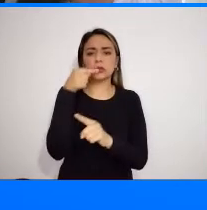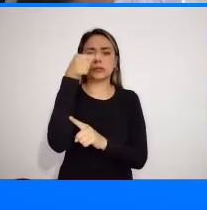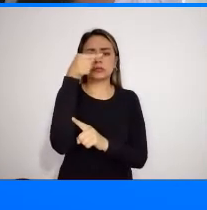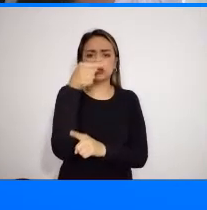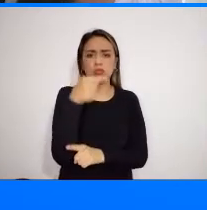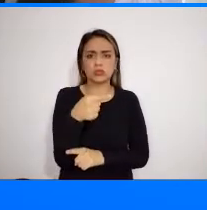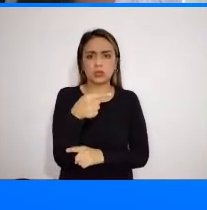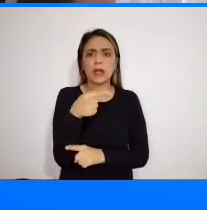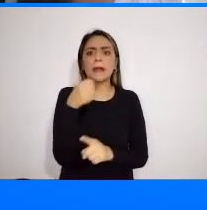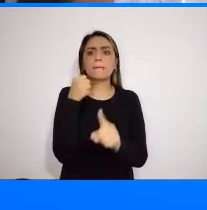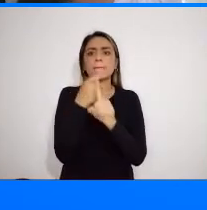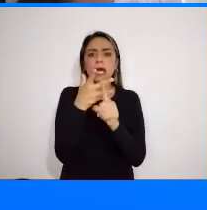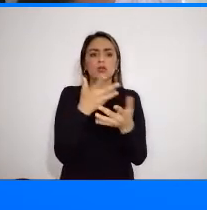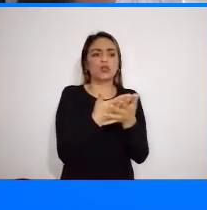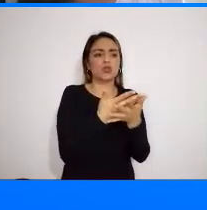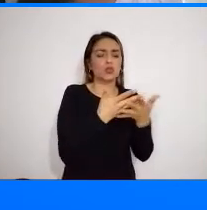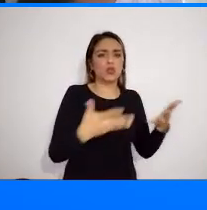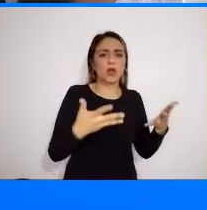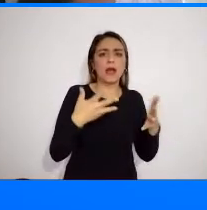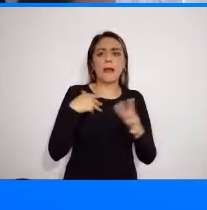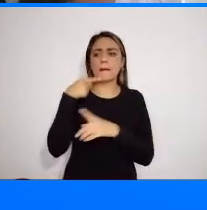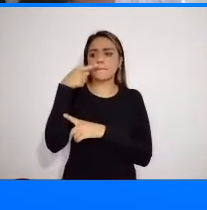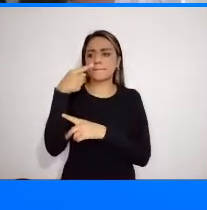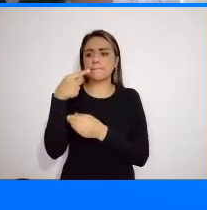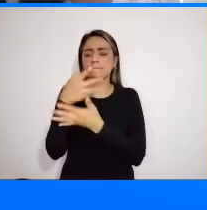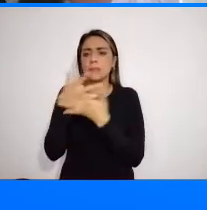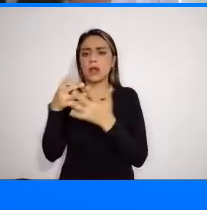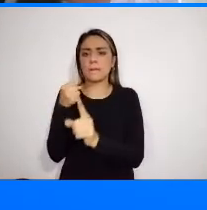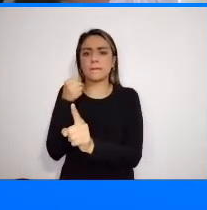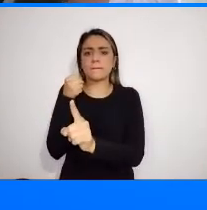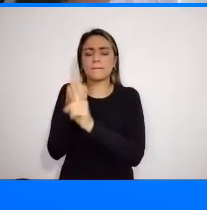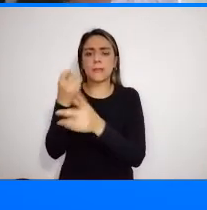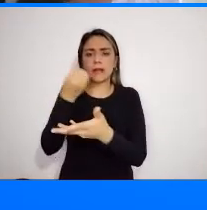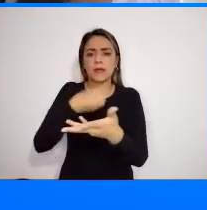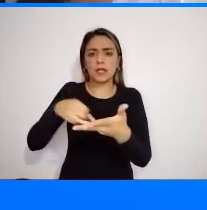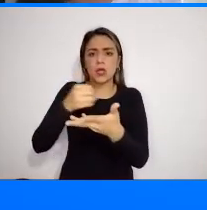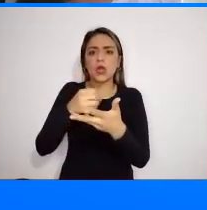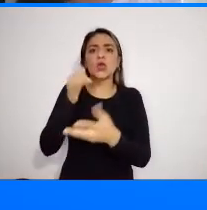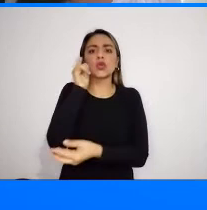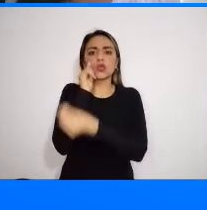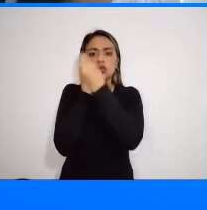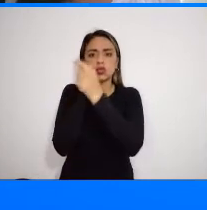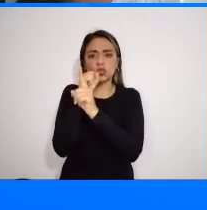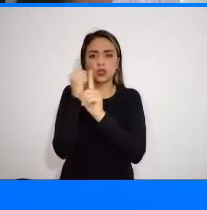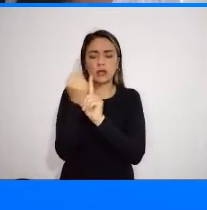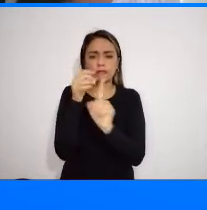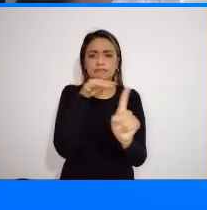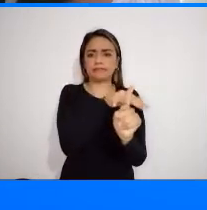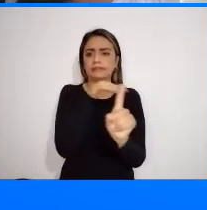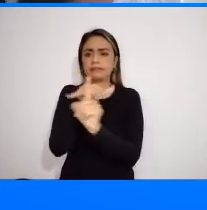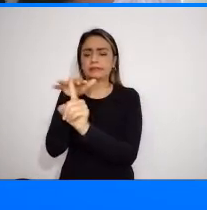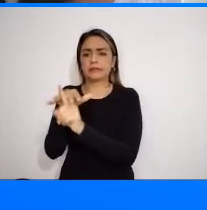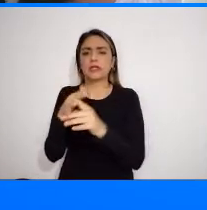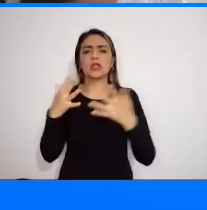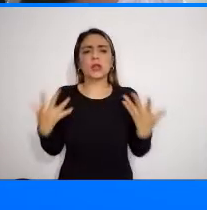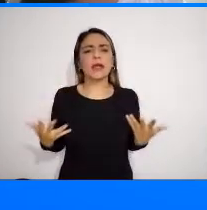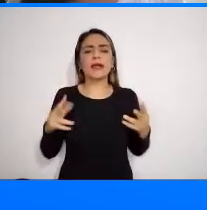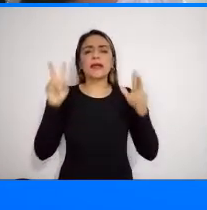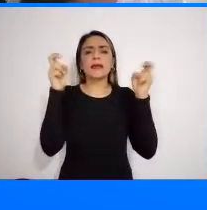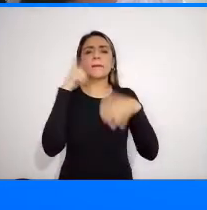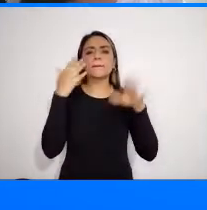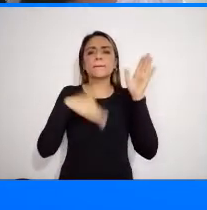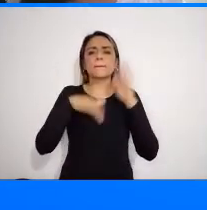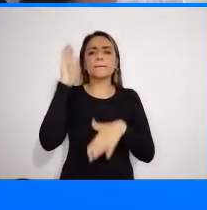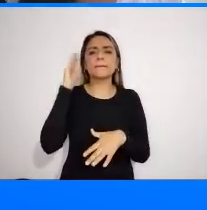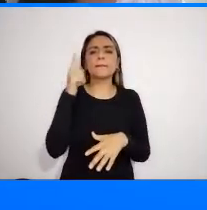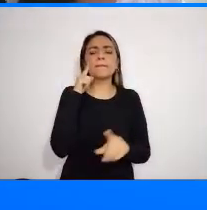impactos físicos, impactos biológicos e impactos socioeconómicos. y estoy hablando sobre todos los